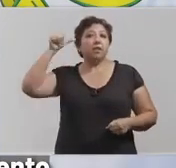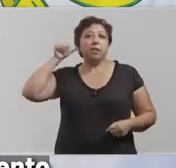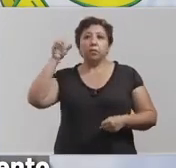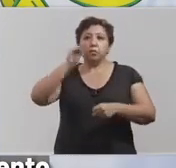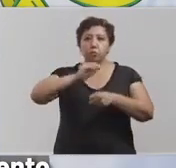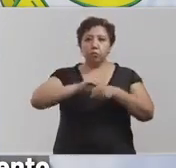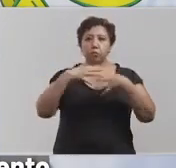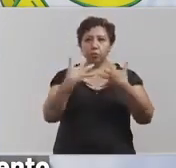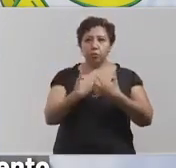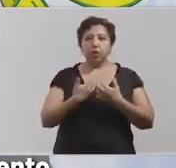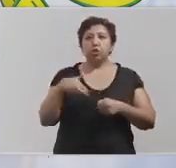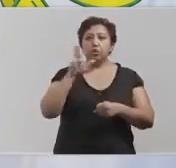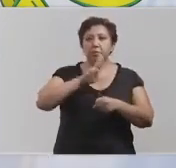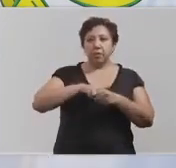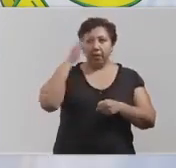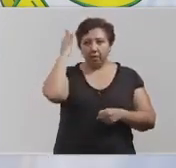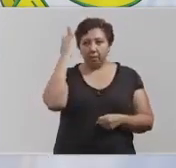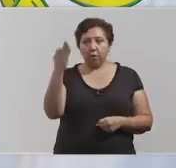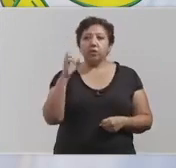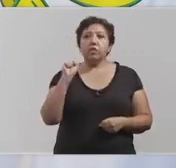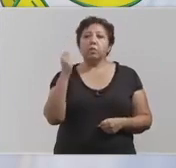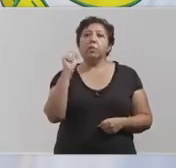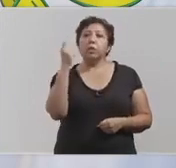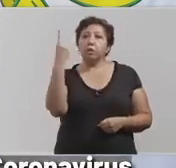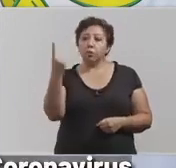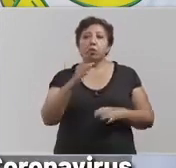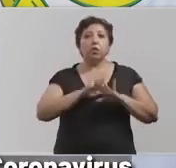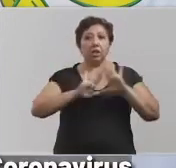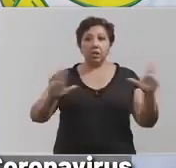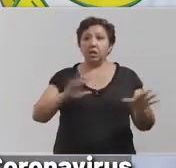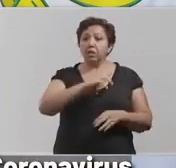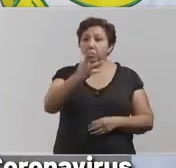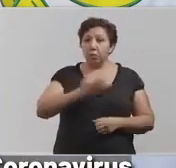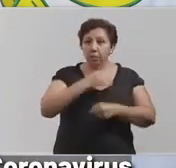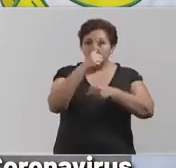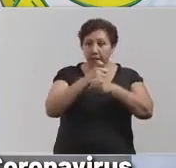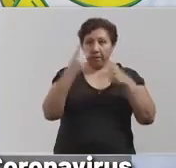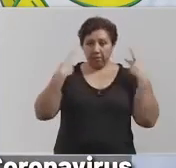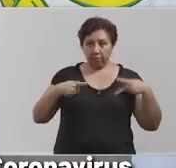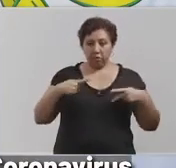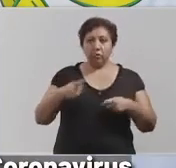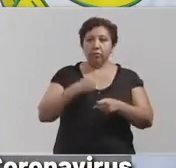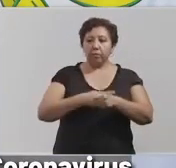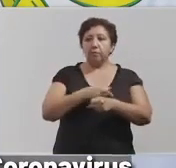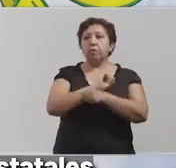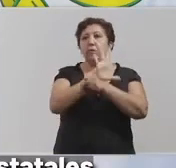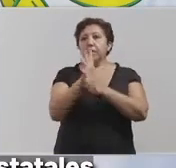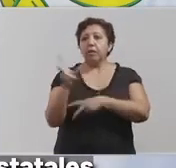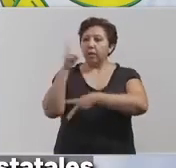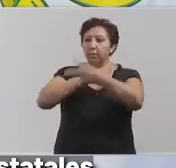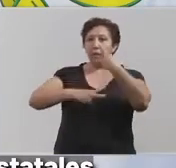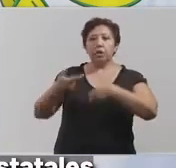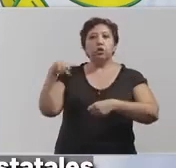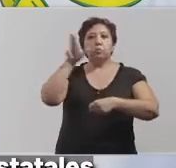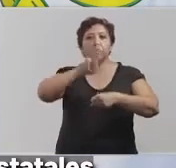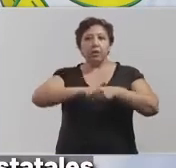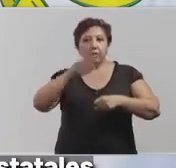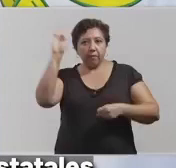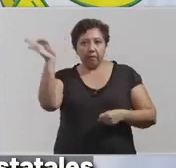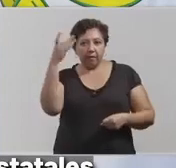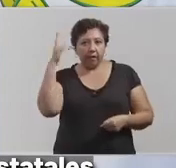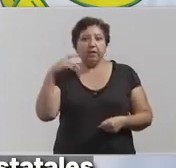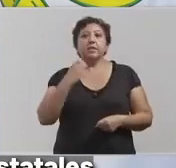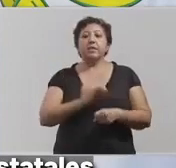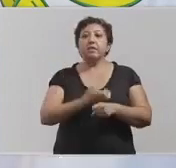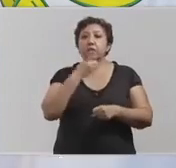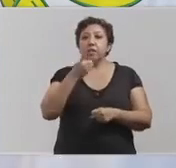ayer pusimos en funcionamiento el Hospital Temporal Siglo XXI, que ya recibió a sus primeros pacientes de coronavirus provenientes de hospitales